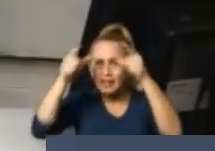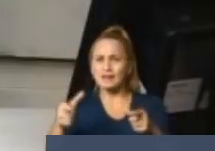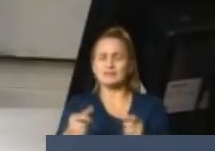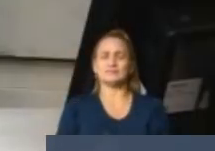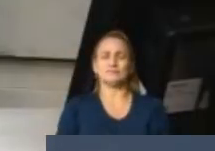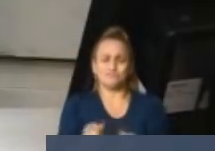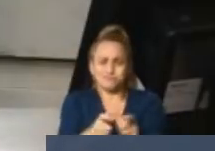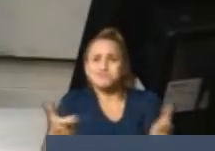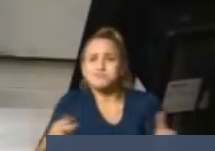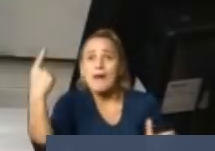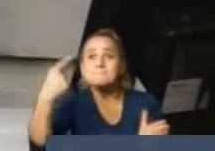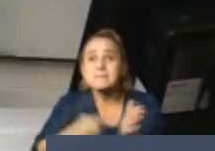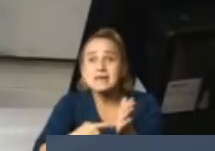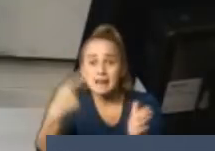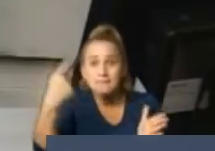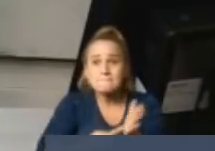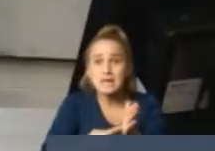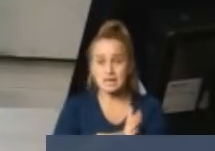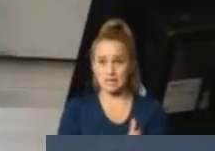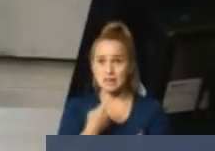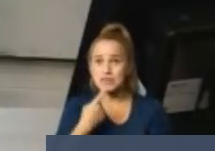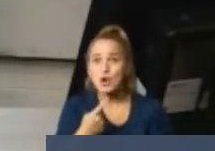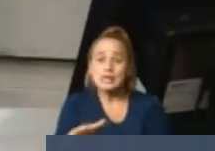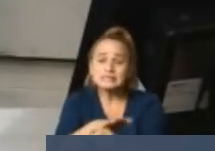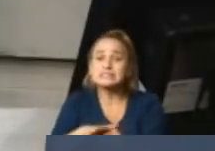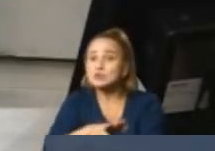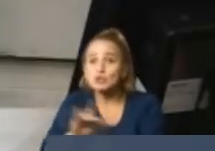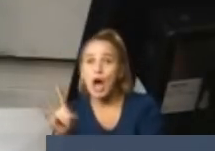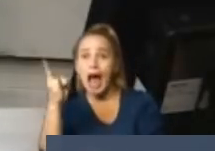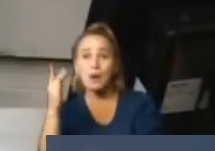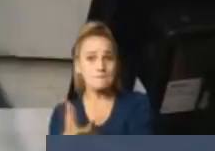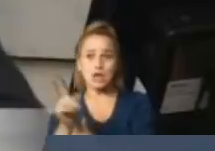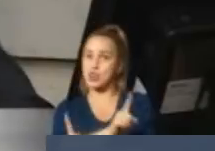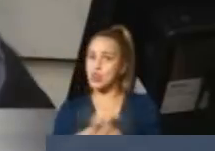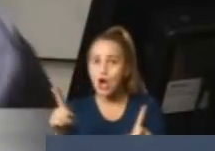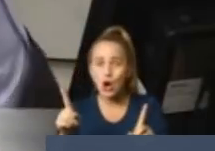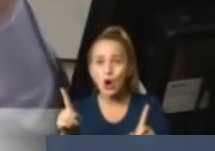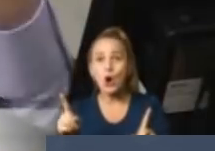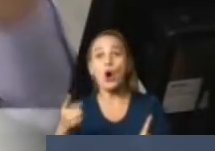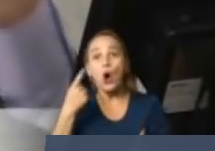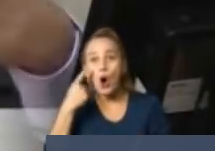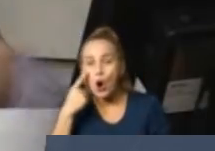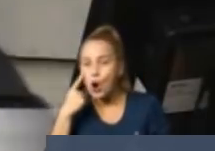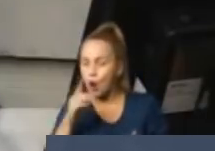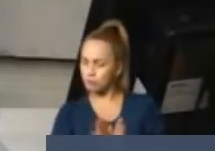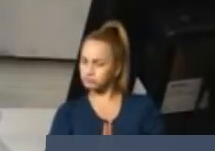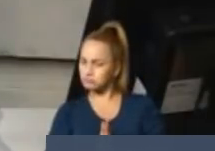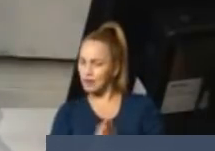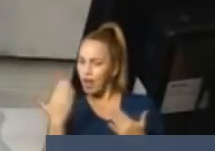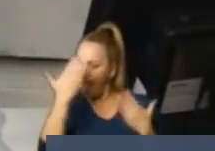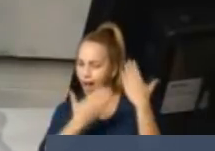¡Miles! ¡Miles! No estoy hablando de casos aislados. Estoy hablando de que